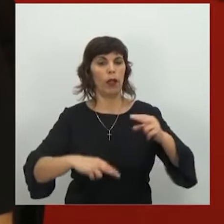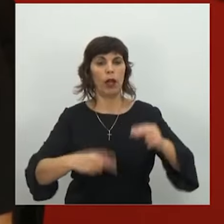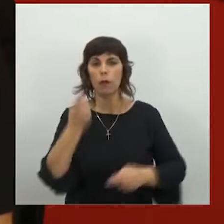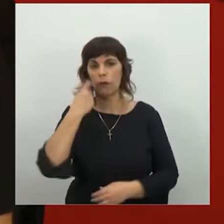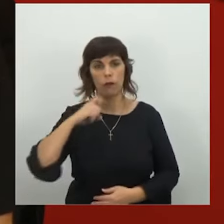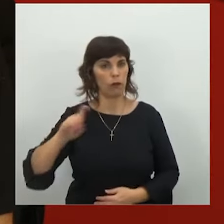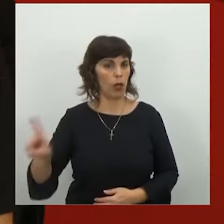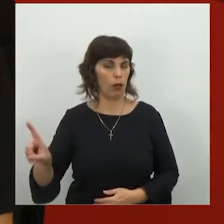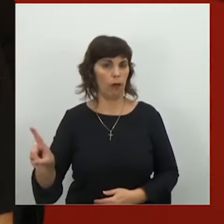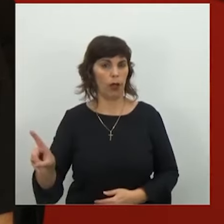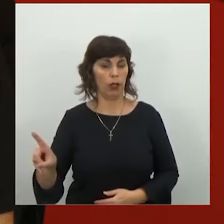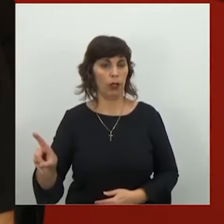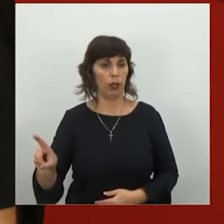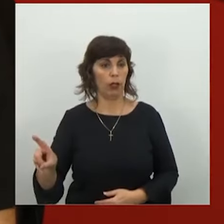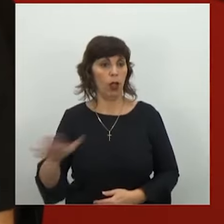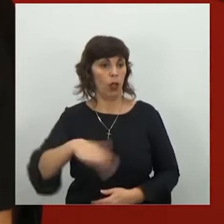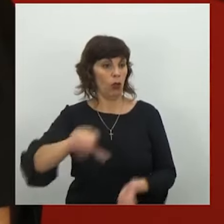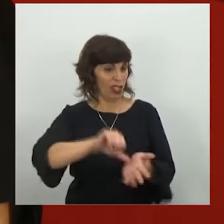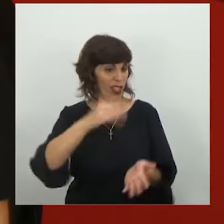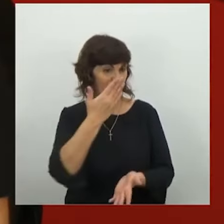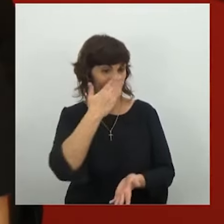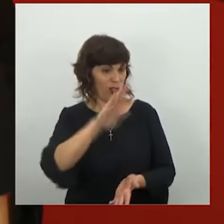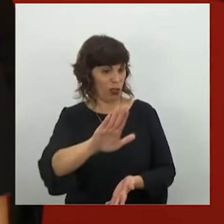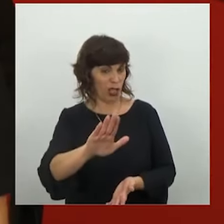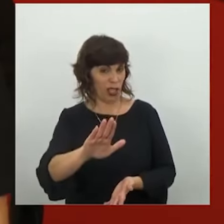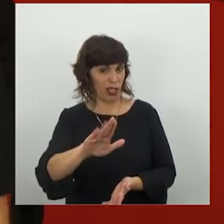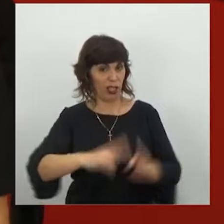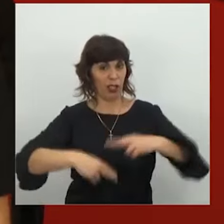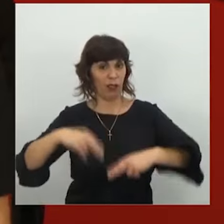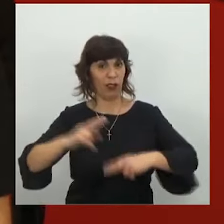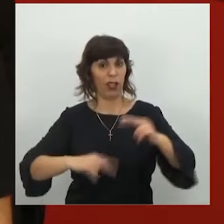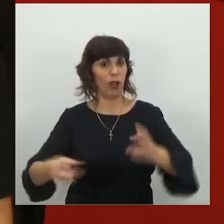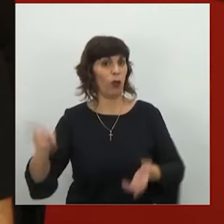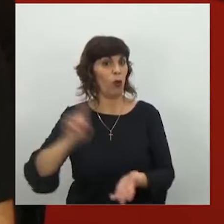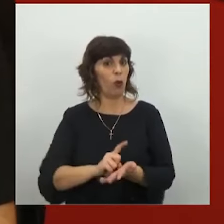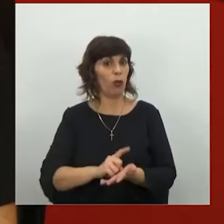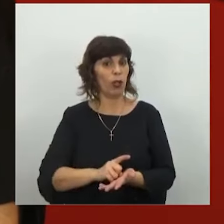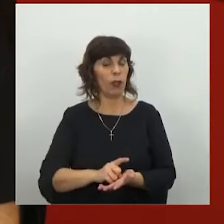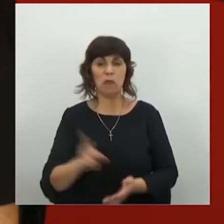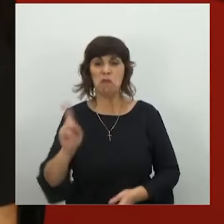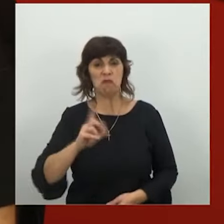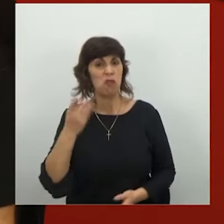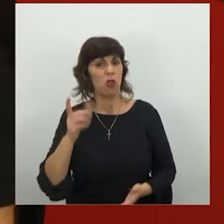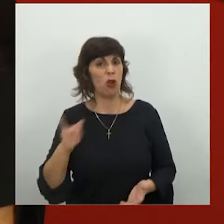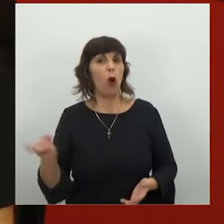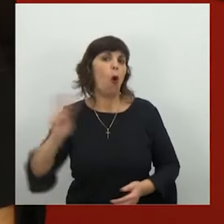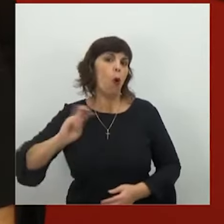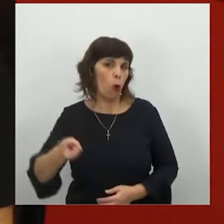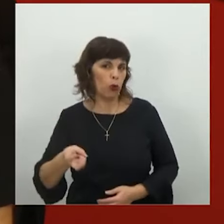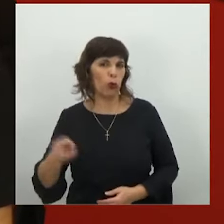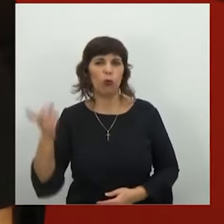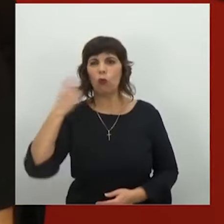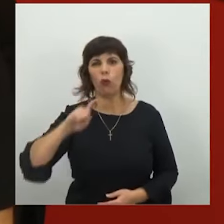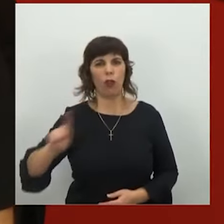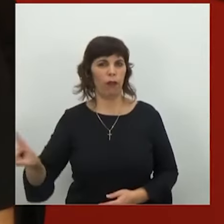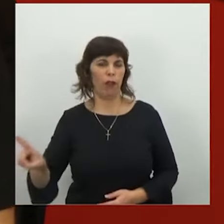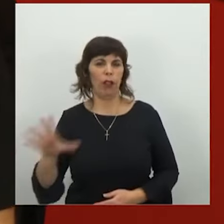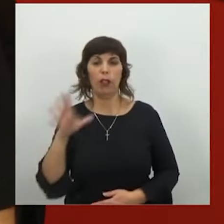qué no? Porque el templo ahora, como dice el apóstol Pablo muy bien, es el